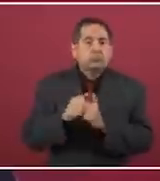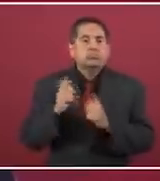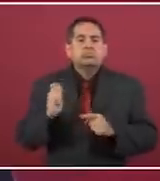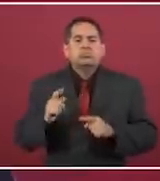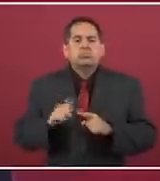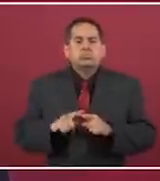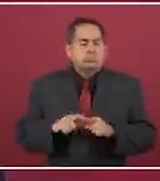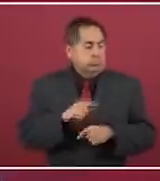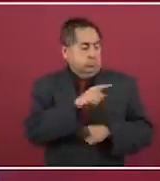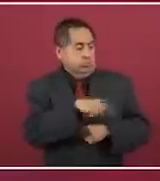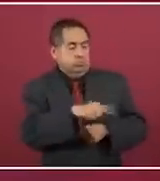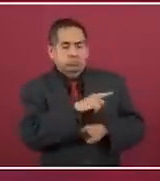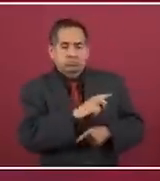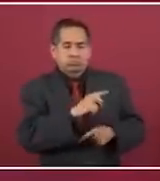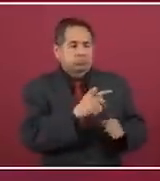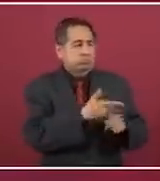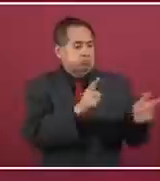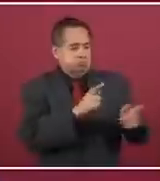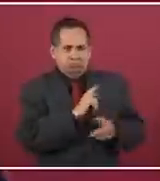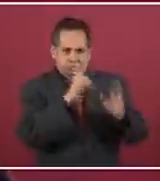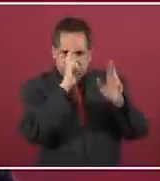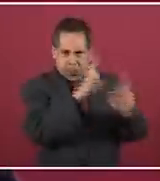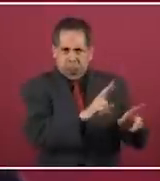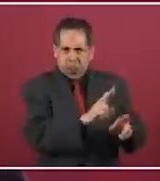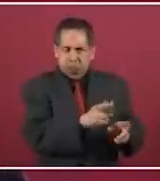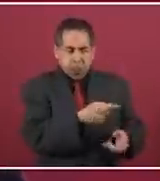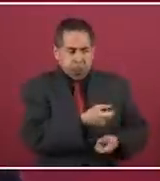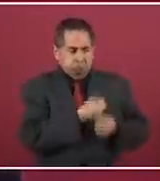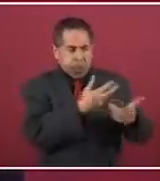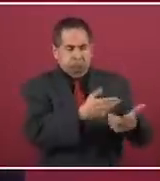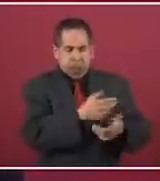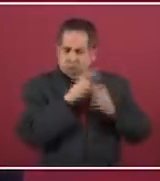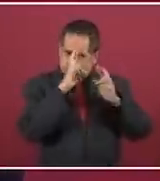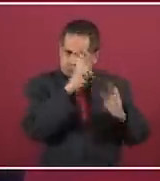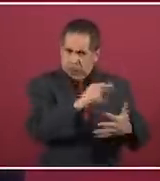respetando las libertades, todas